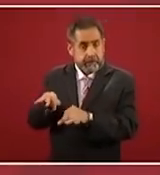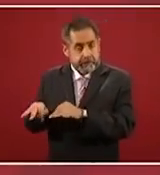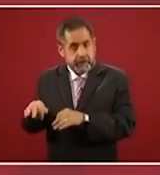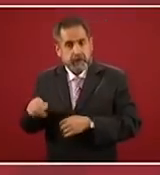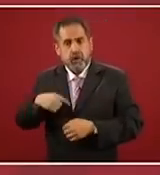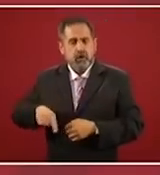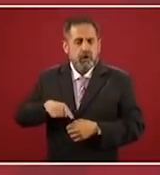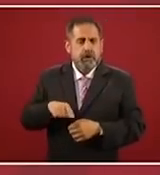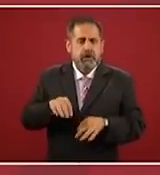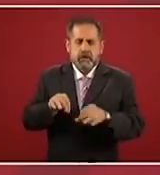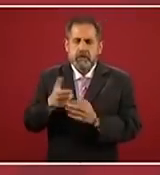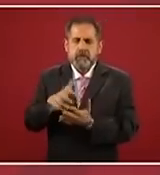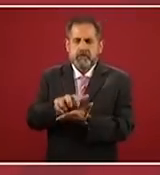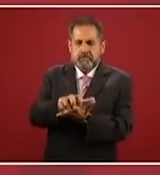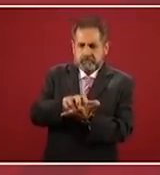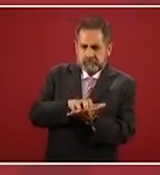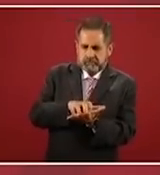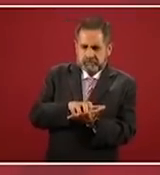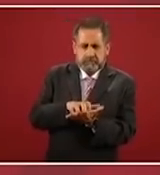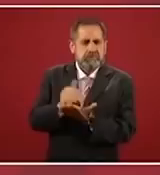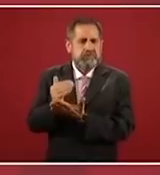con austeridad,